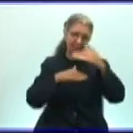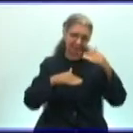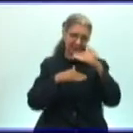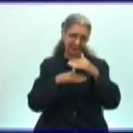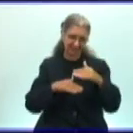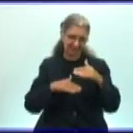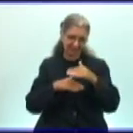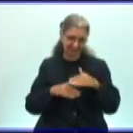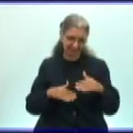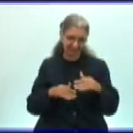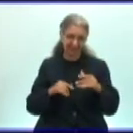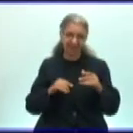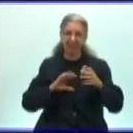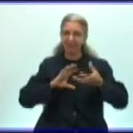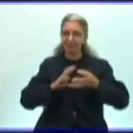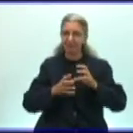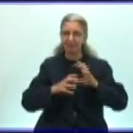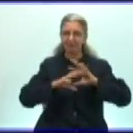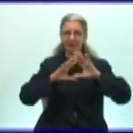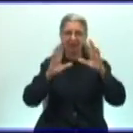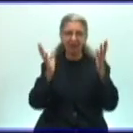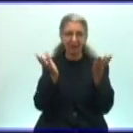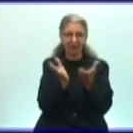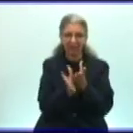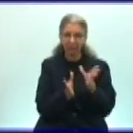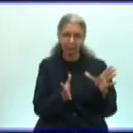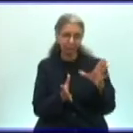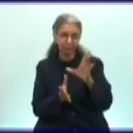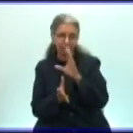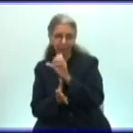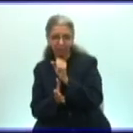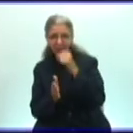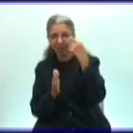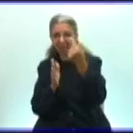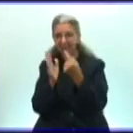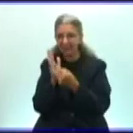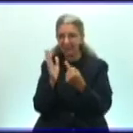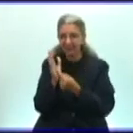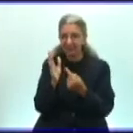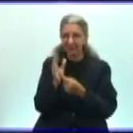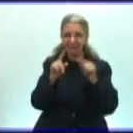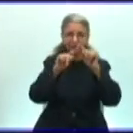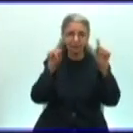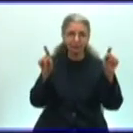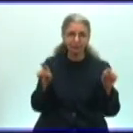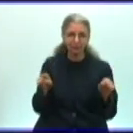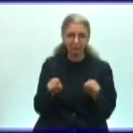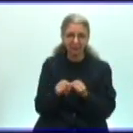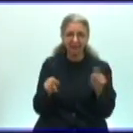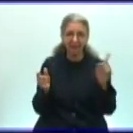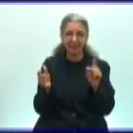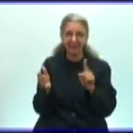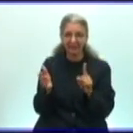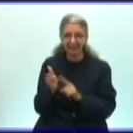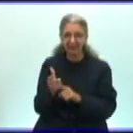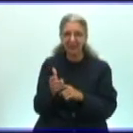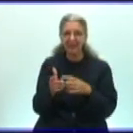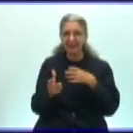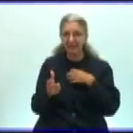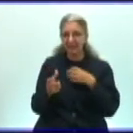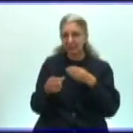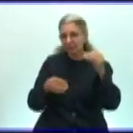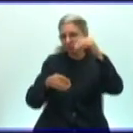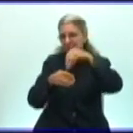como, de forma general, entonces, todas estas magnitudes que caracterizan a los circuitos eléctricos. Dentro de ellos tenemos